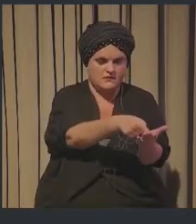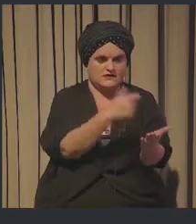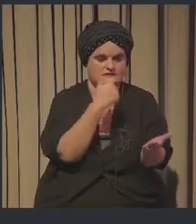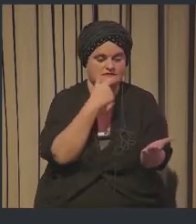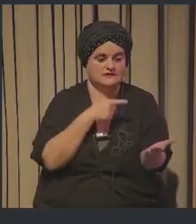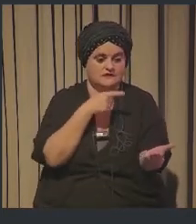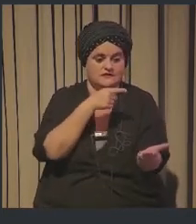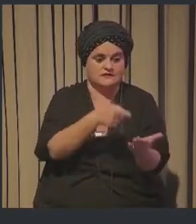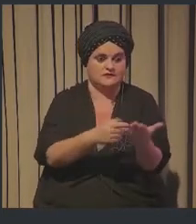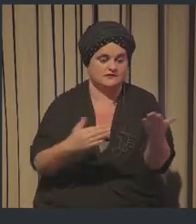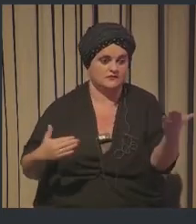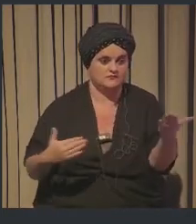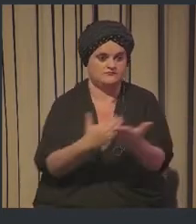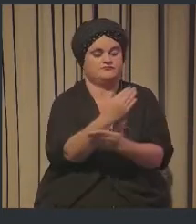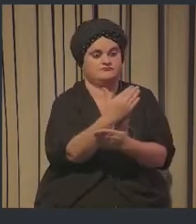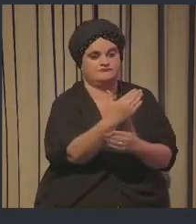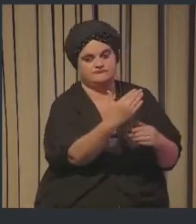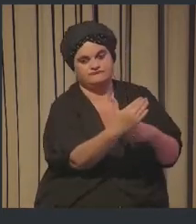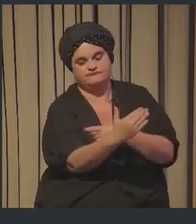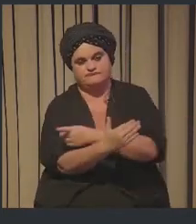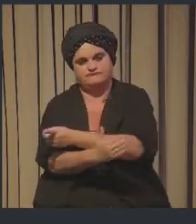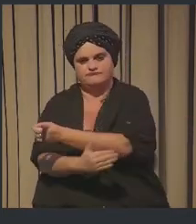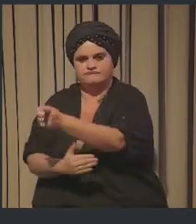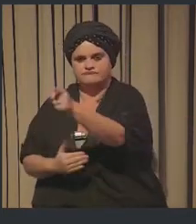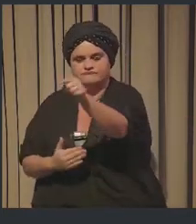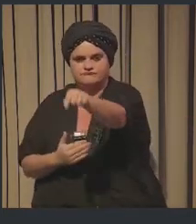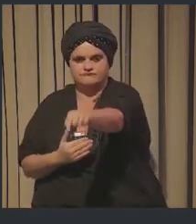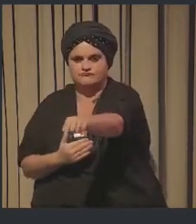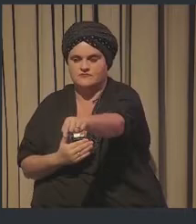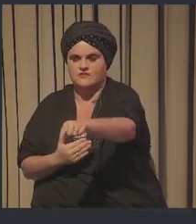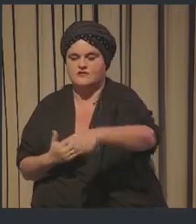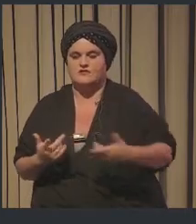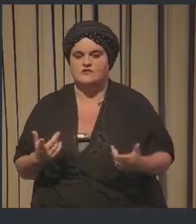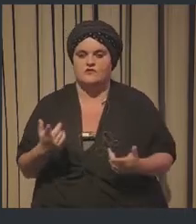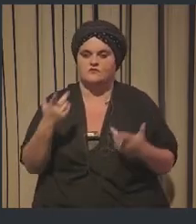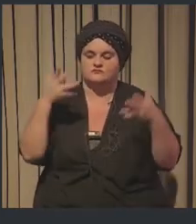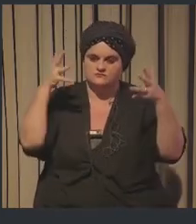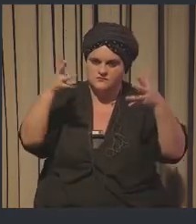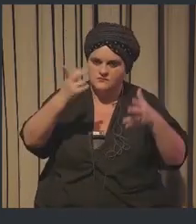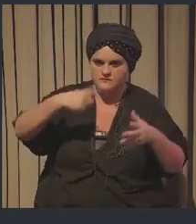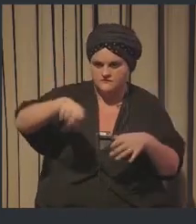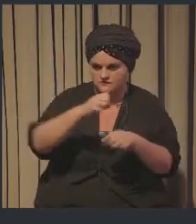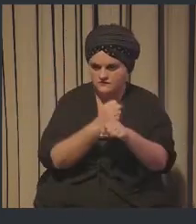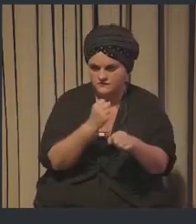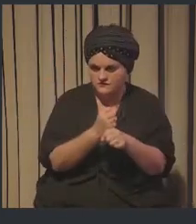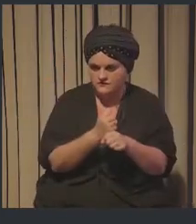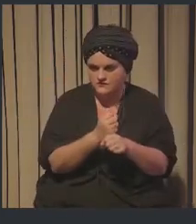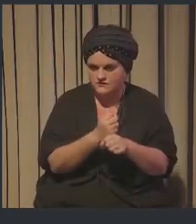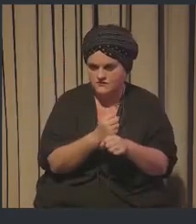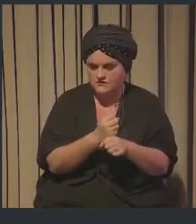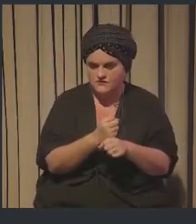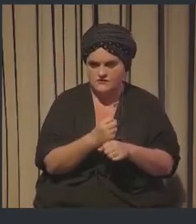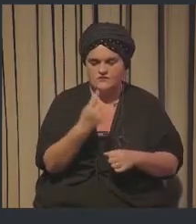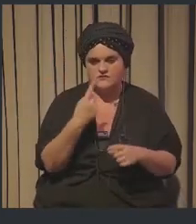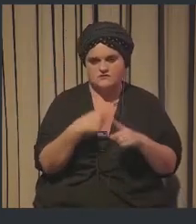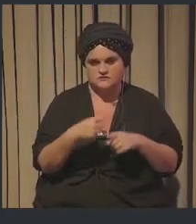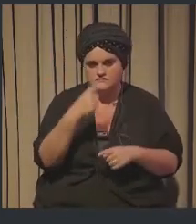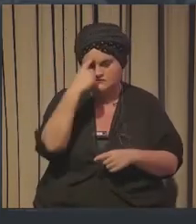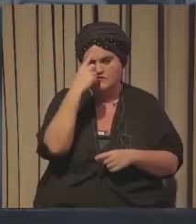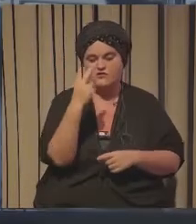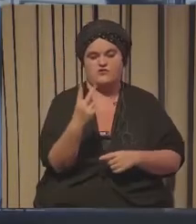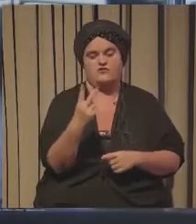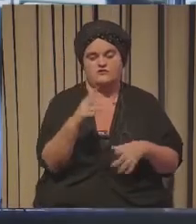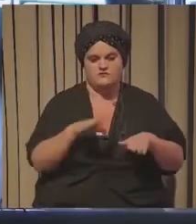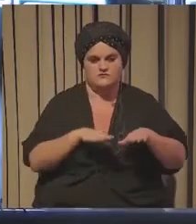sitio diferente. Así que una recomendación que hago para vuestro trabajo es siempre tener en cuenta las dos cosas